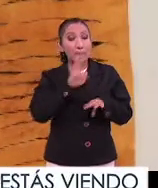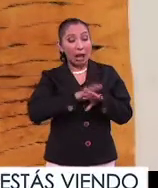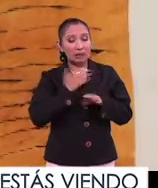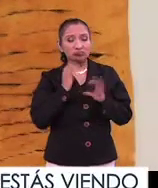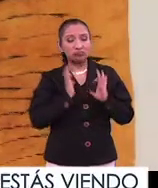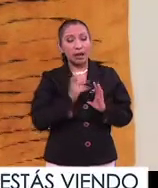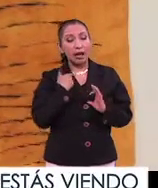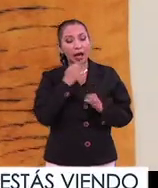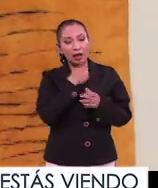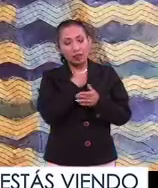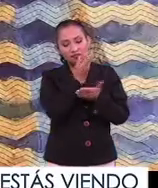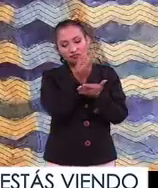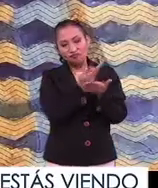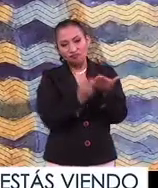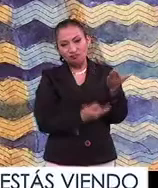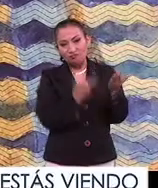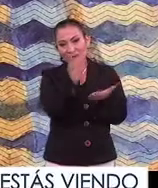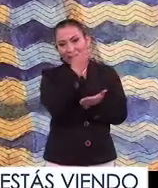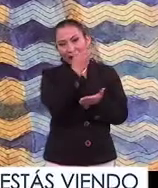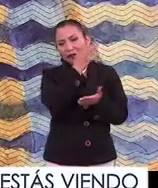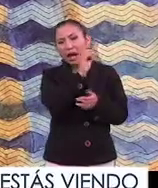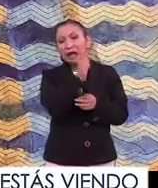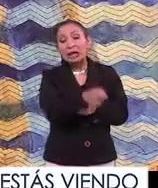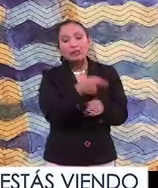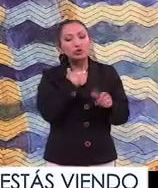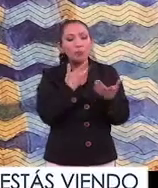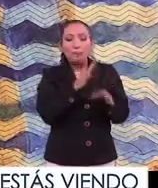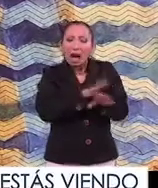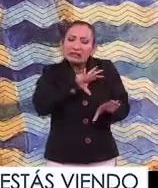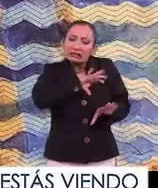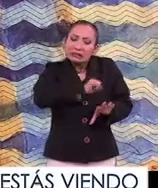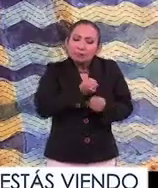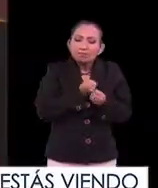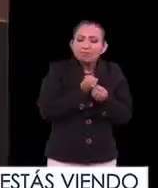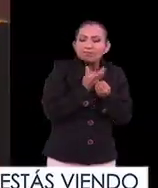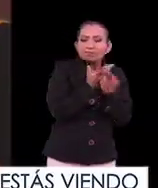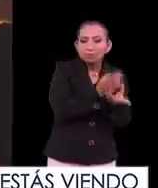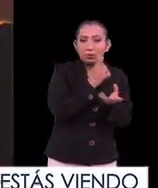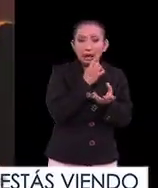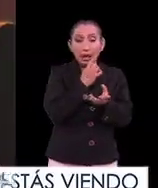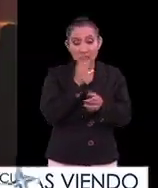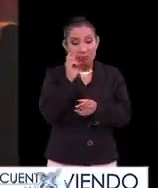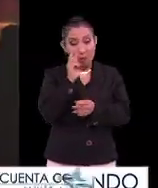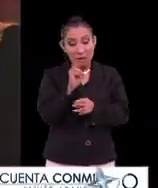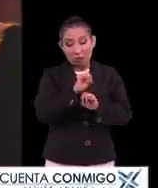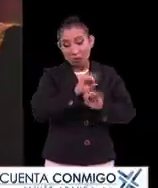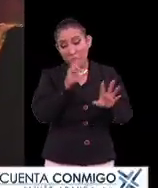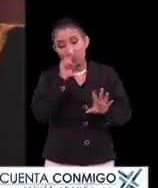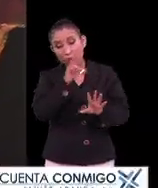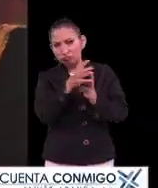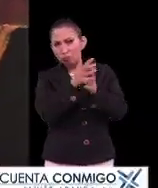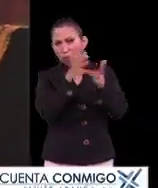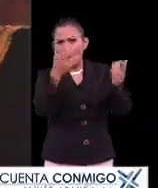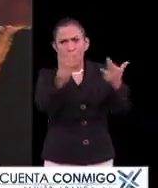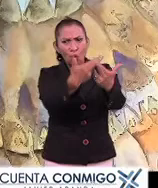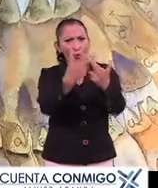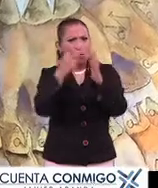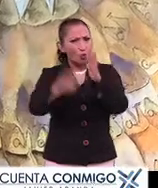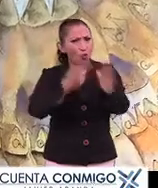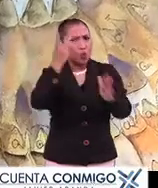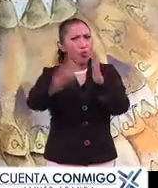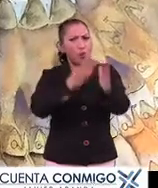más cómodo es en la gráfica. O sea, que es ahí su expresión, lo cual se nota por la enorme